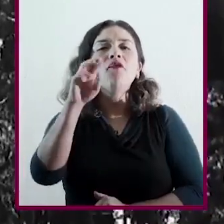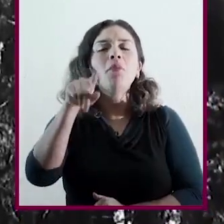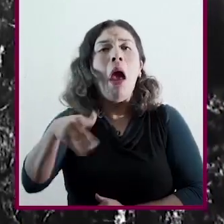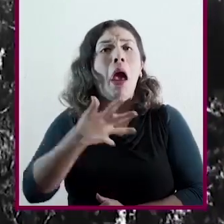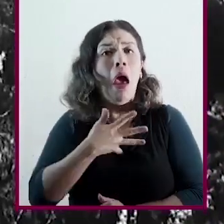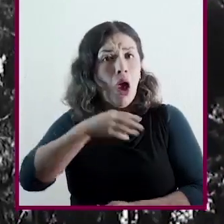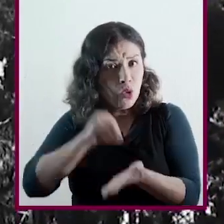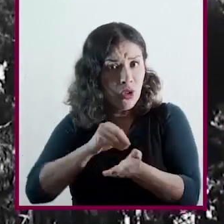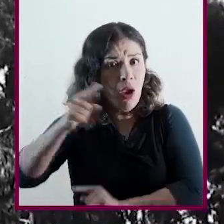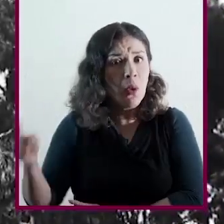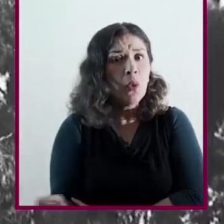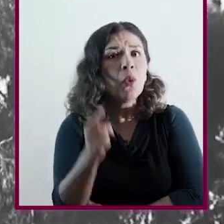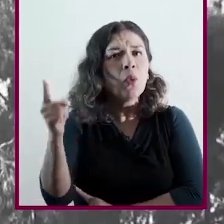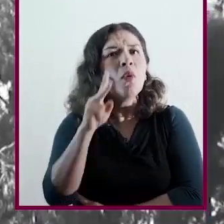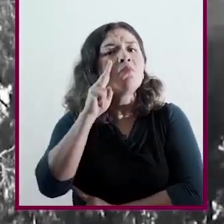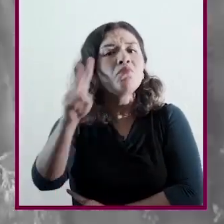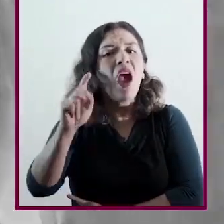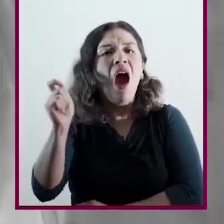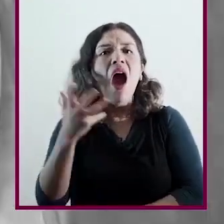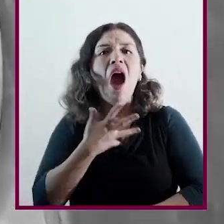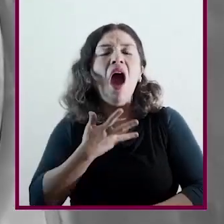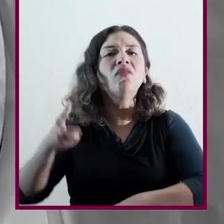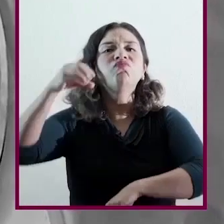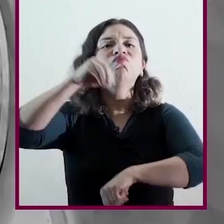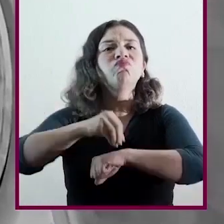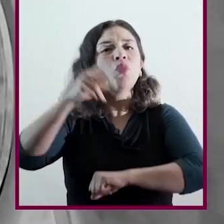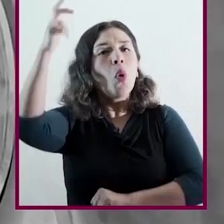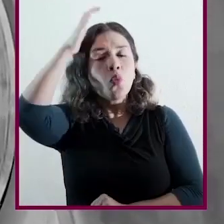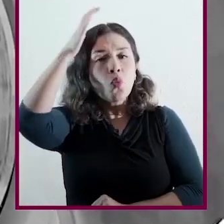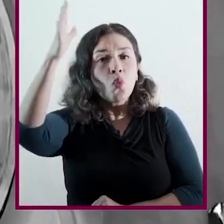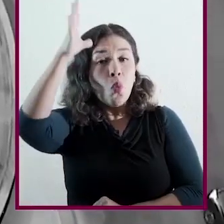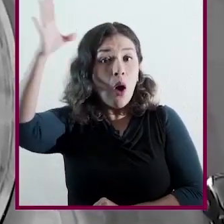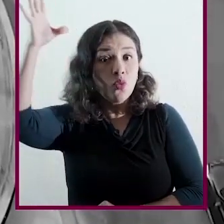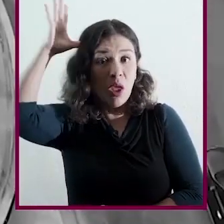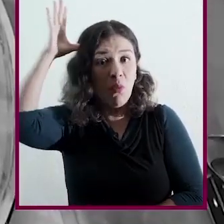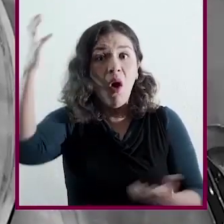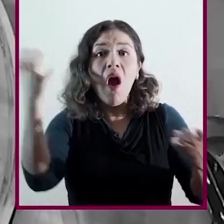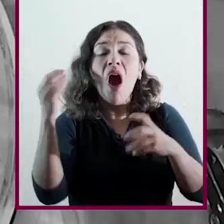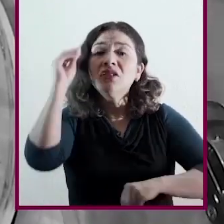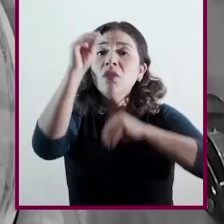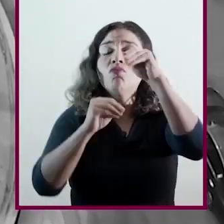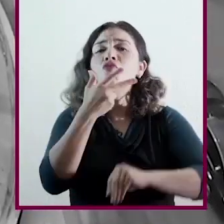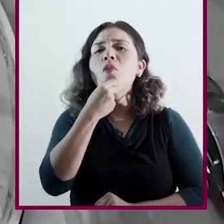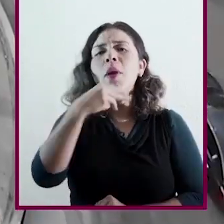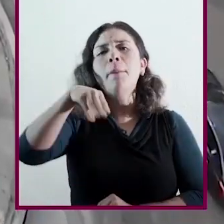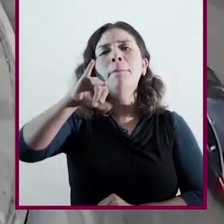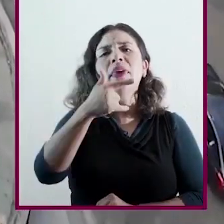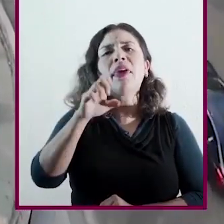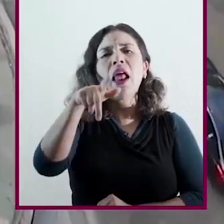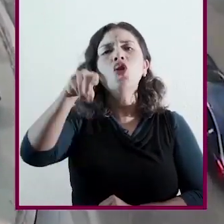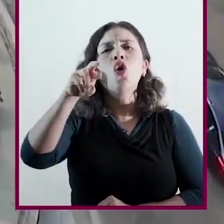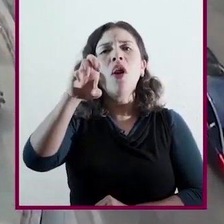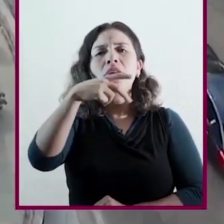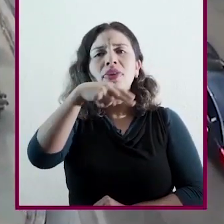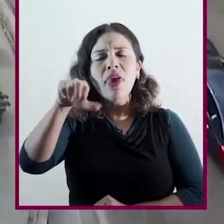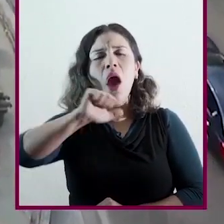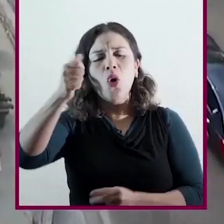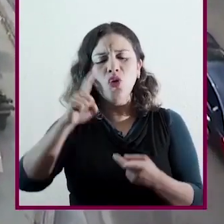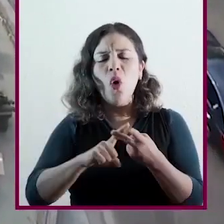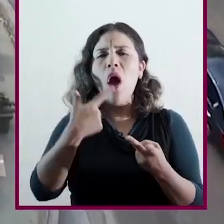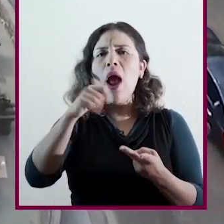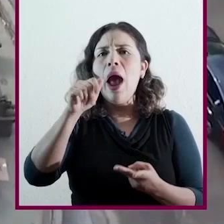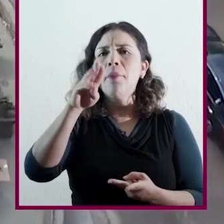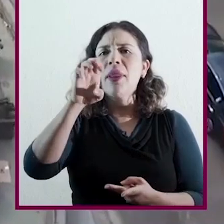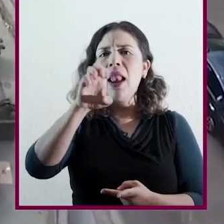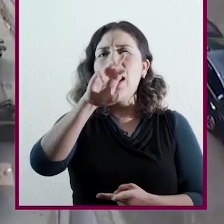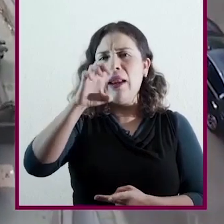Reforma, donde permanece el monumento al Tlatoani Cuauhtémoc, creado por Miguel Noreña, Gabriel Guerra y Francisco